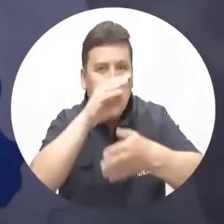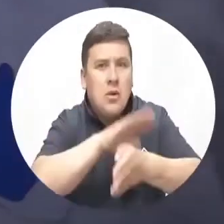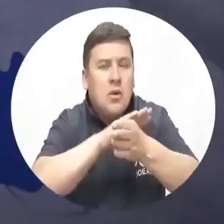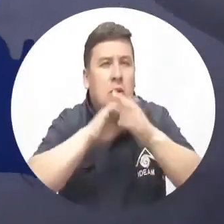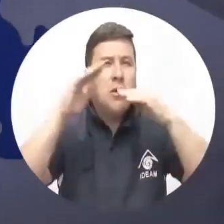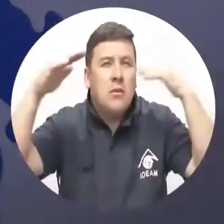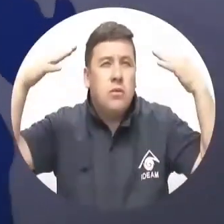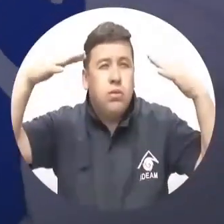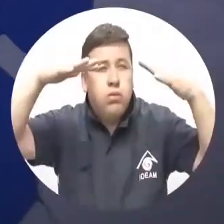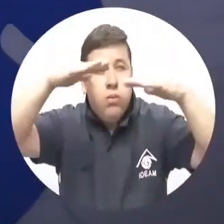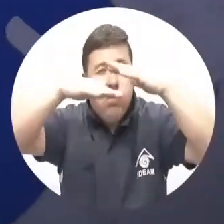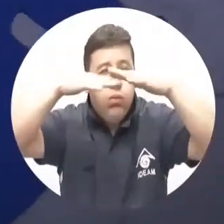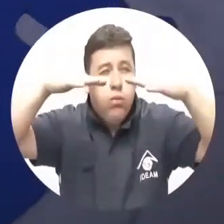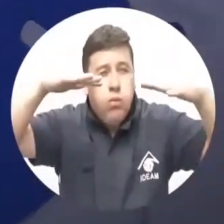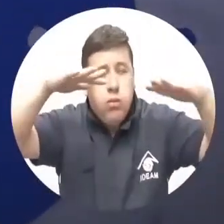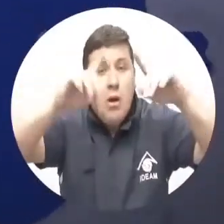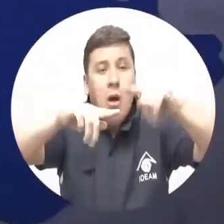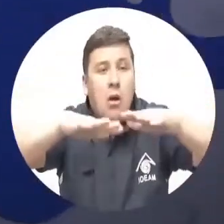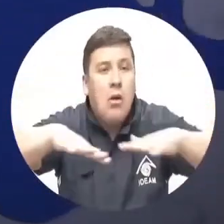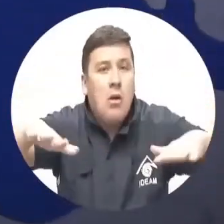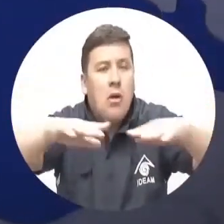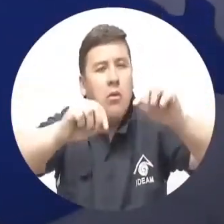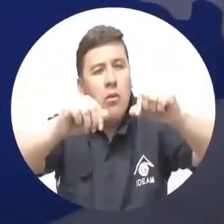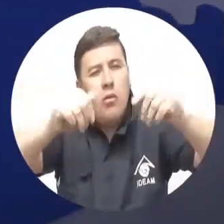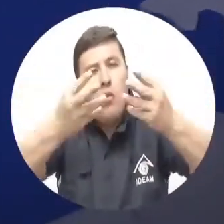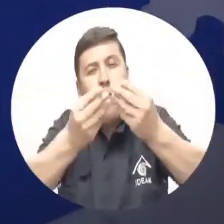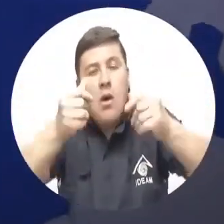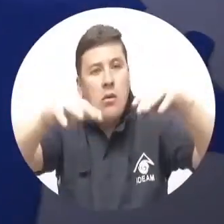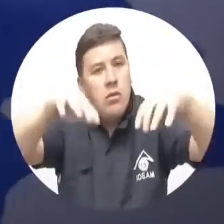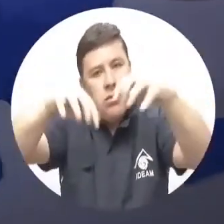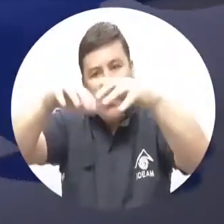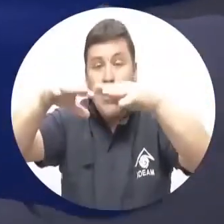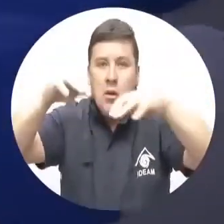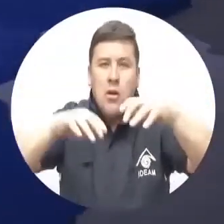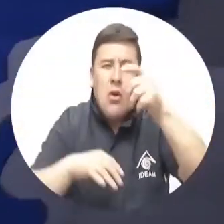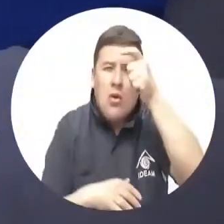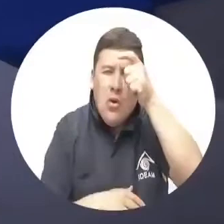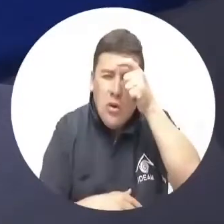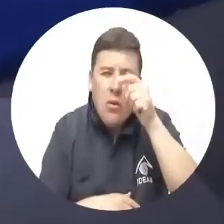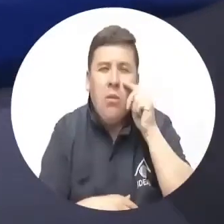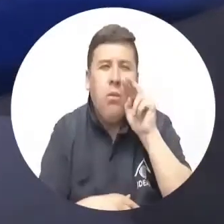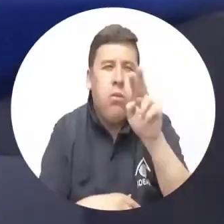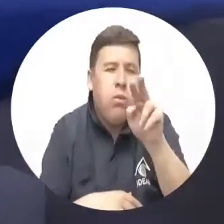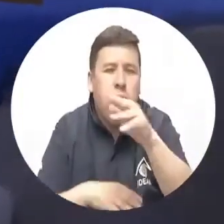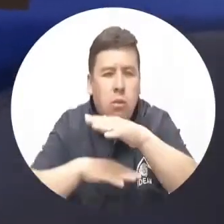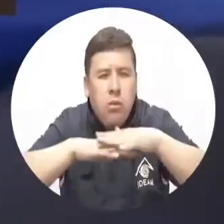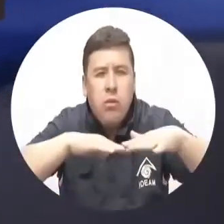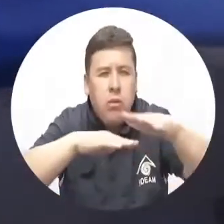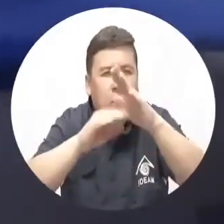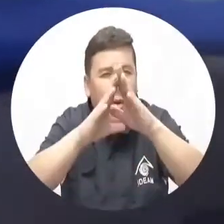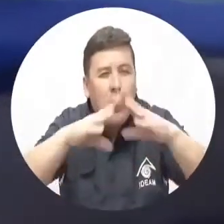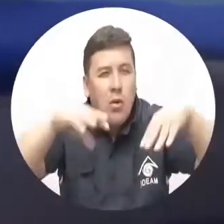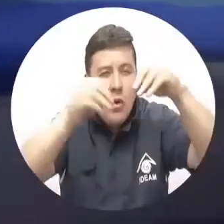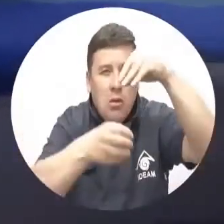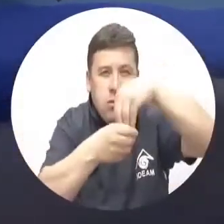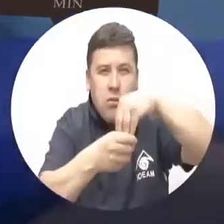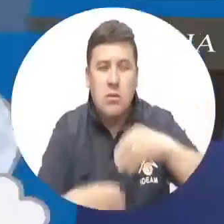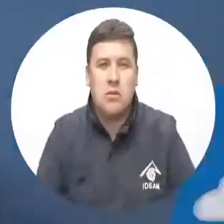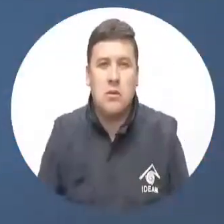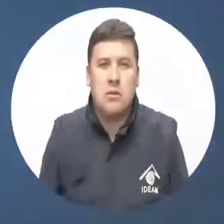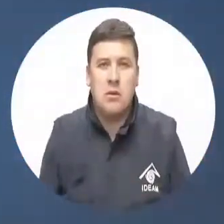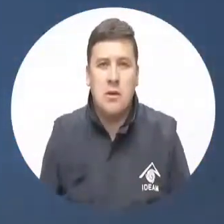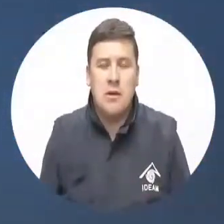La costa seguirá con tiempo seco y cielos nublados y posibles lluvias al occidente de Córdoba y en el norte de Magdalena.